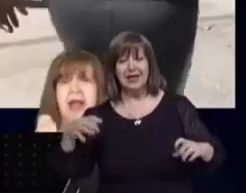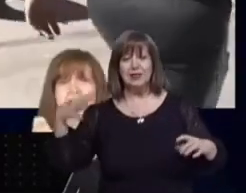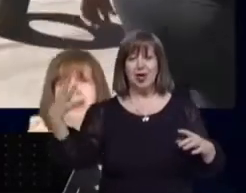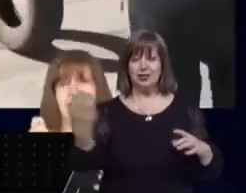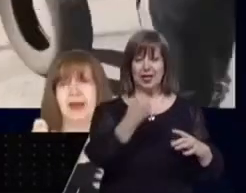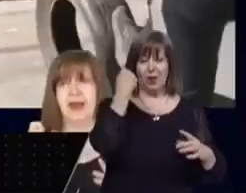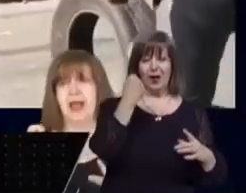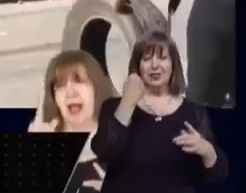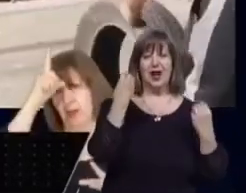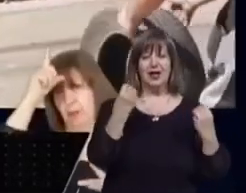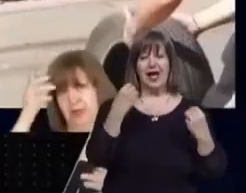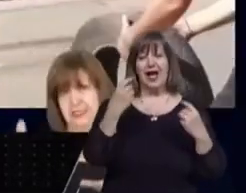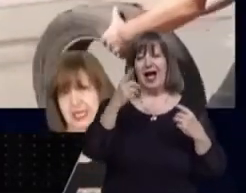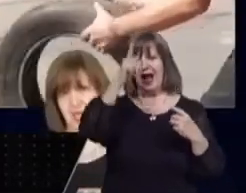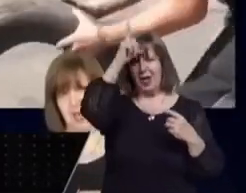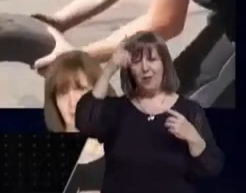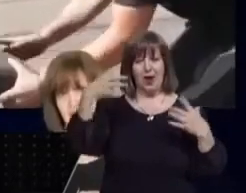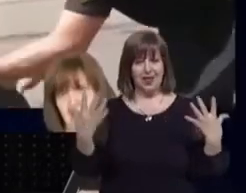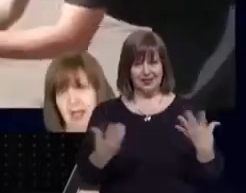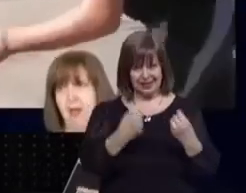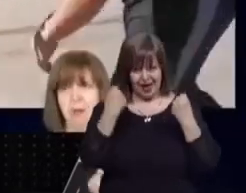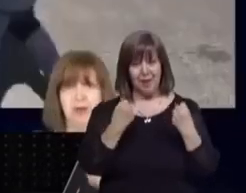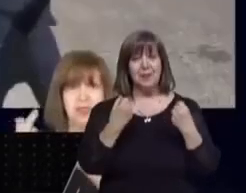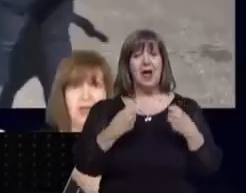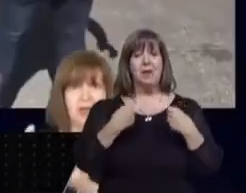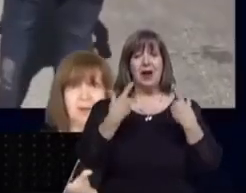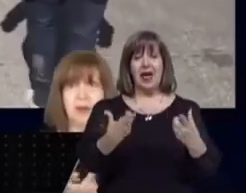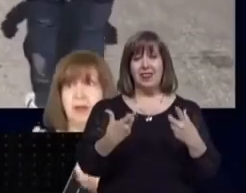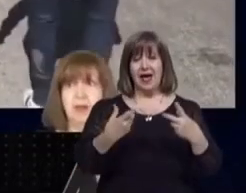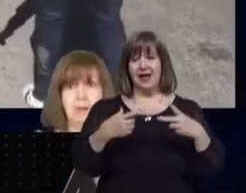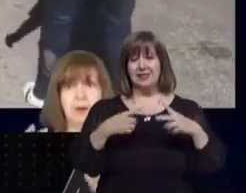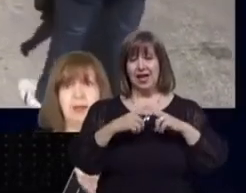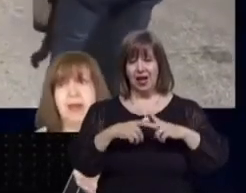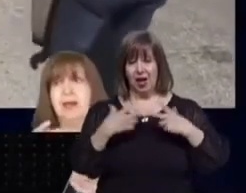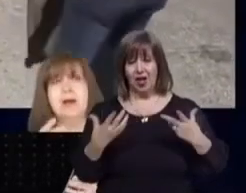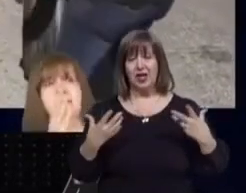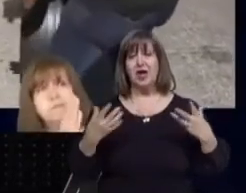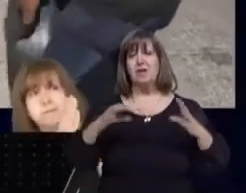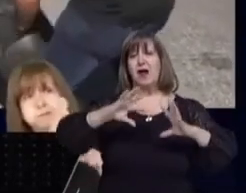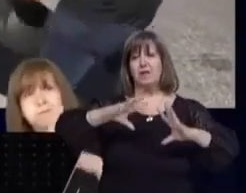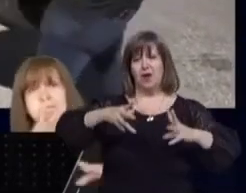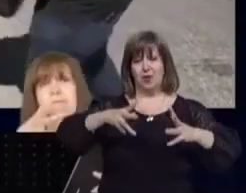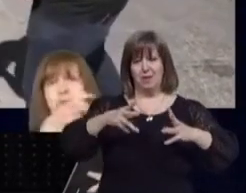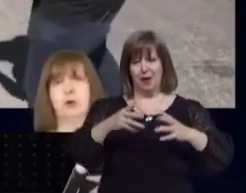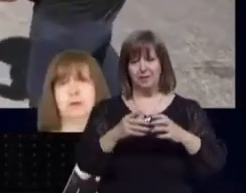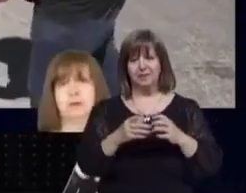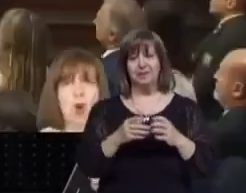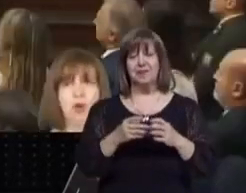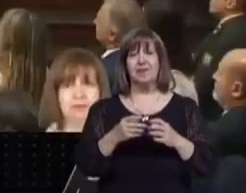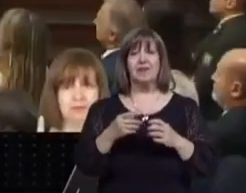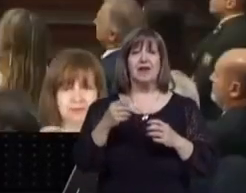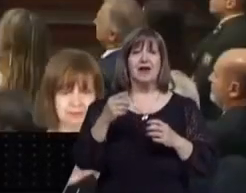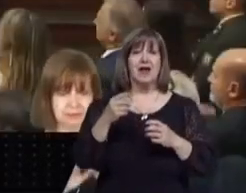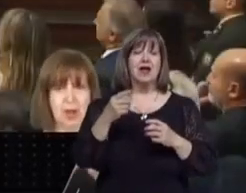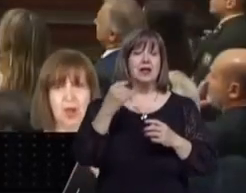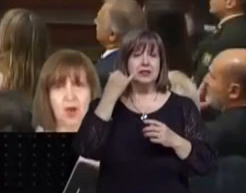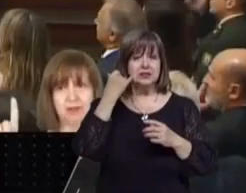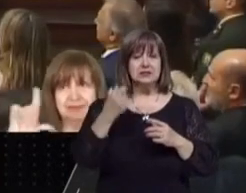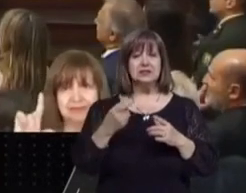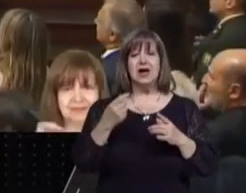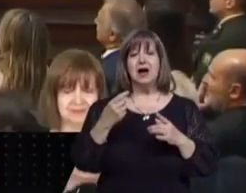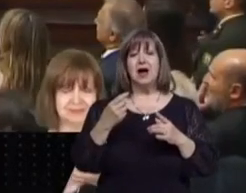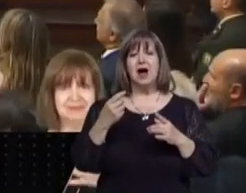de seguridad para darle herramientas que desmantelen este tipo de mercados. Para combatir